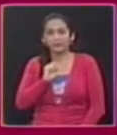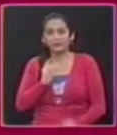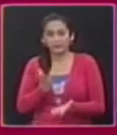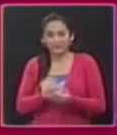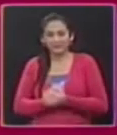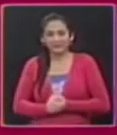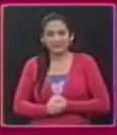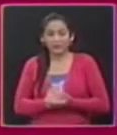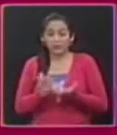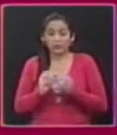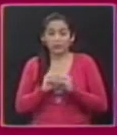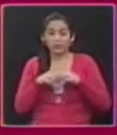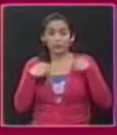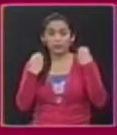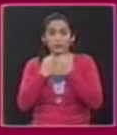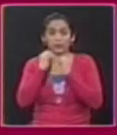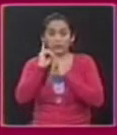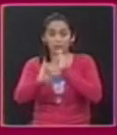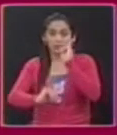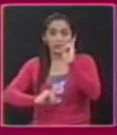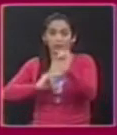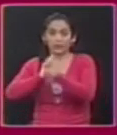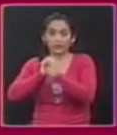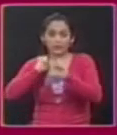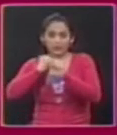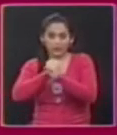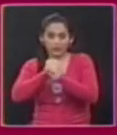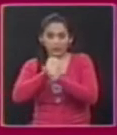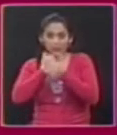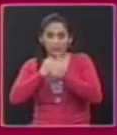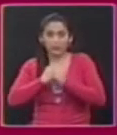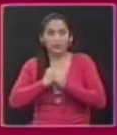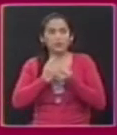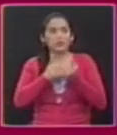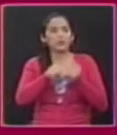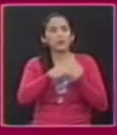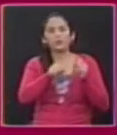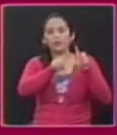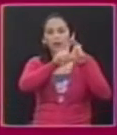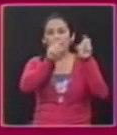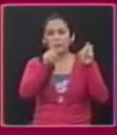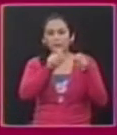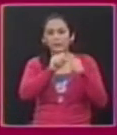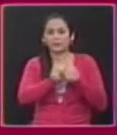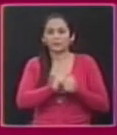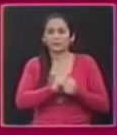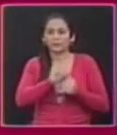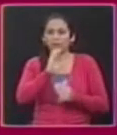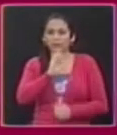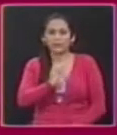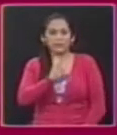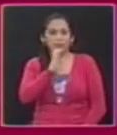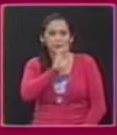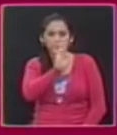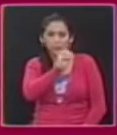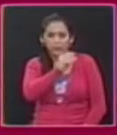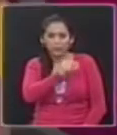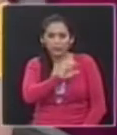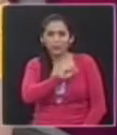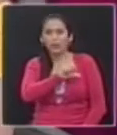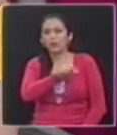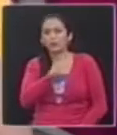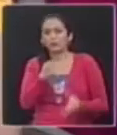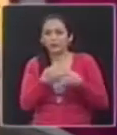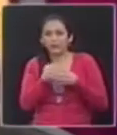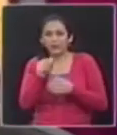Organización Internacional del Trabajo, INBAR, Ecuador Forestal, CEFOVE, FSC, Cooperación Alemana